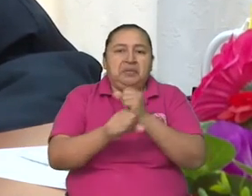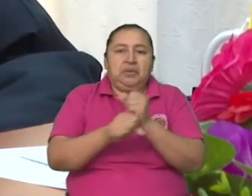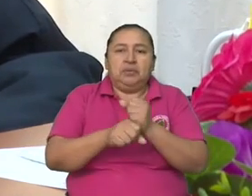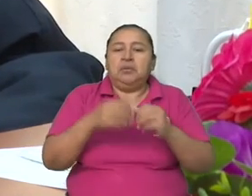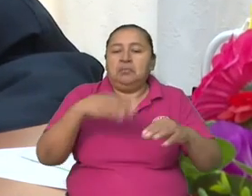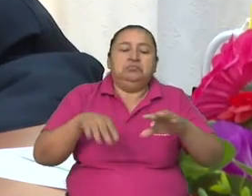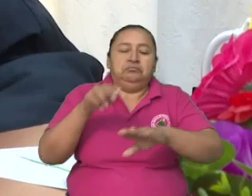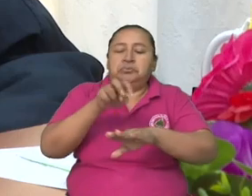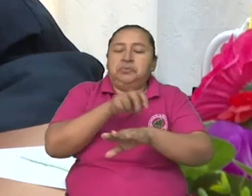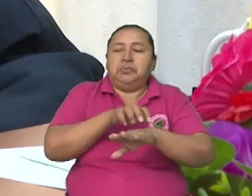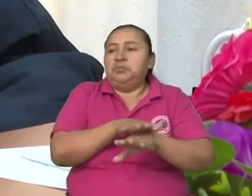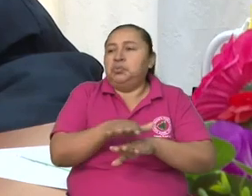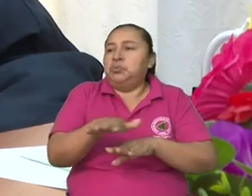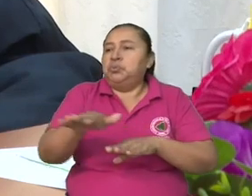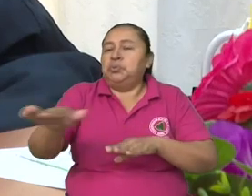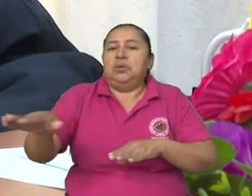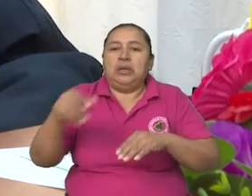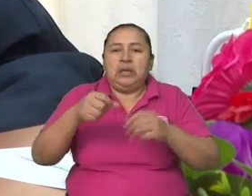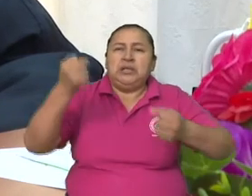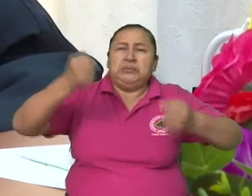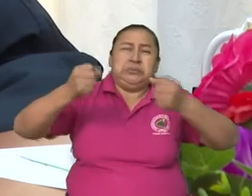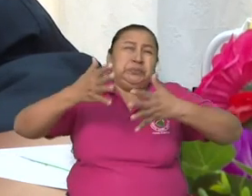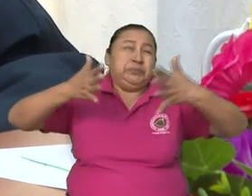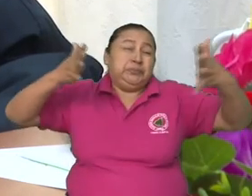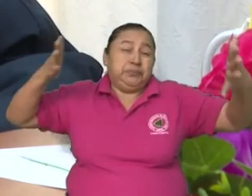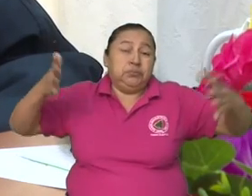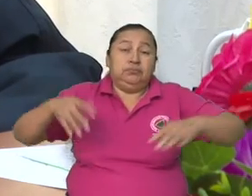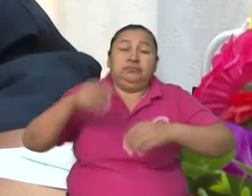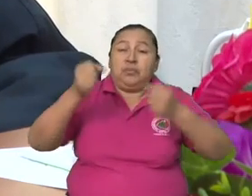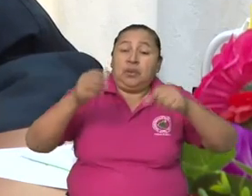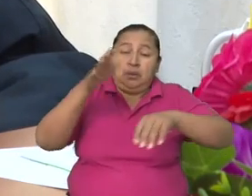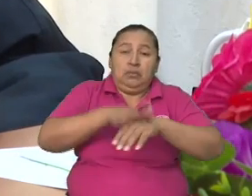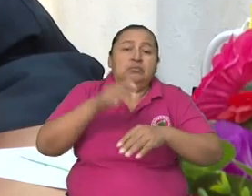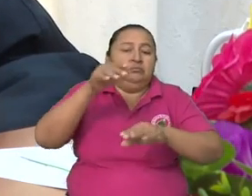pasaban pipas con 10.000 galones de diésel.